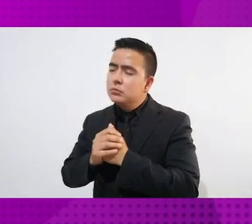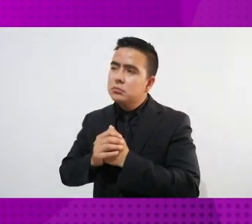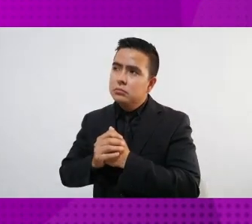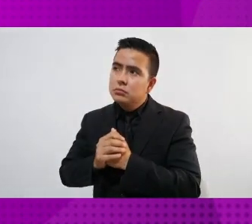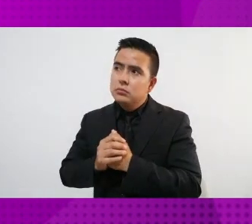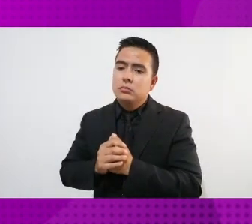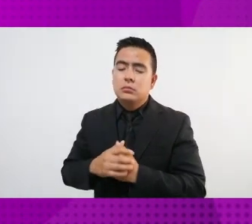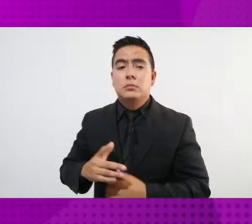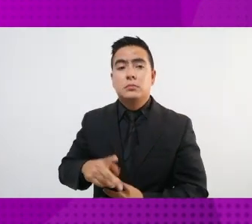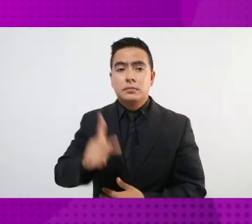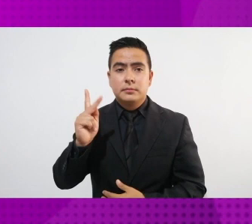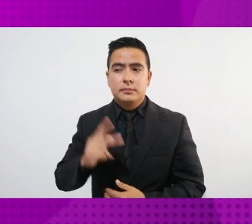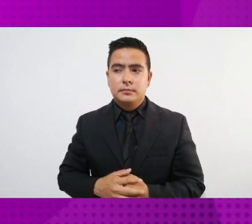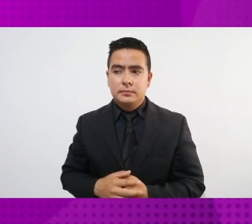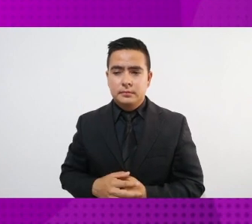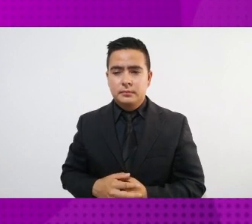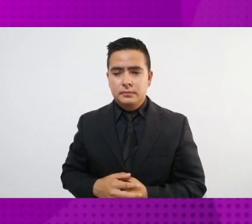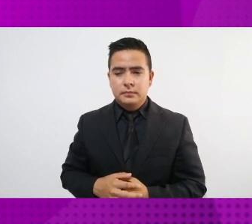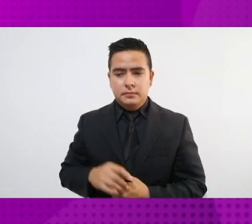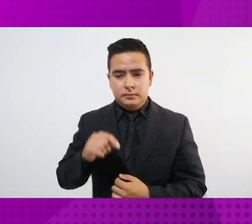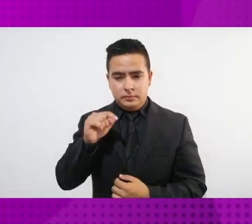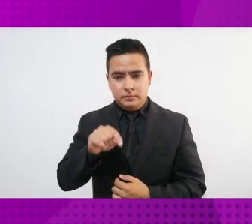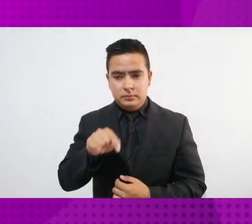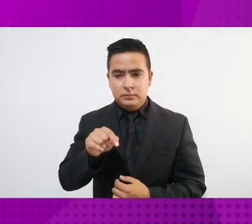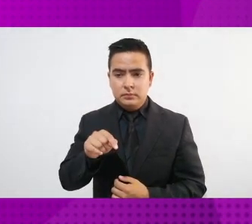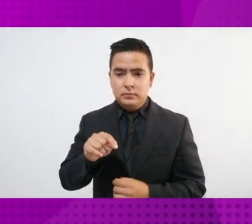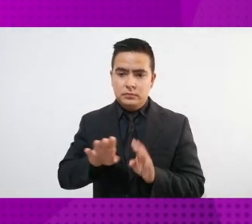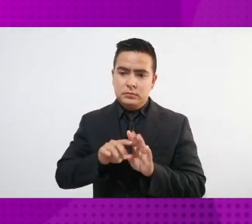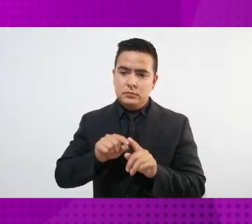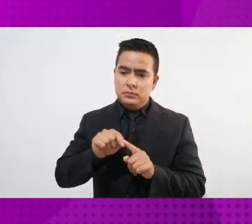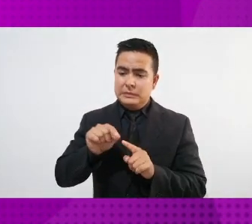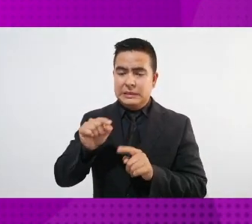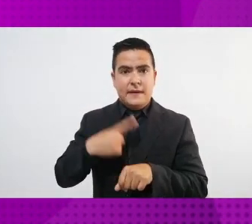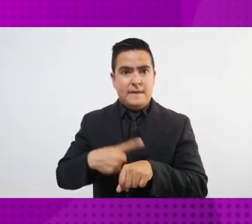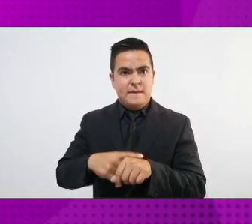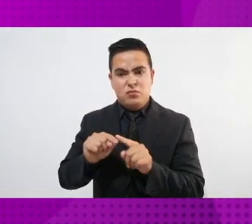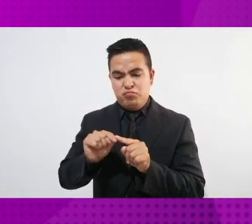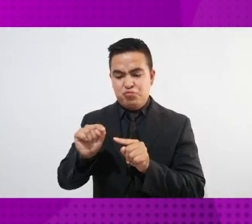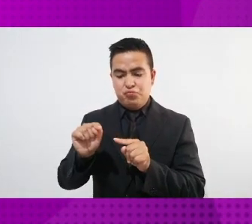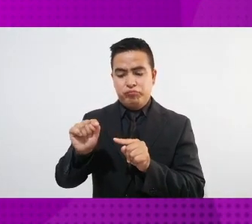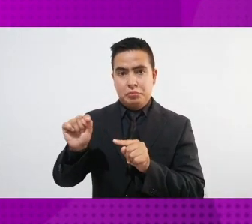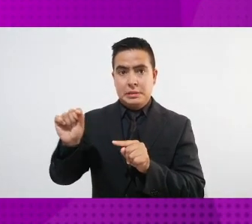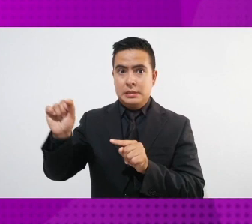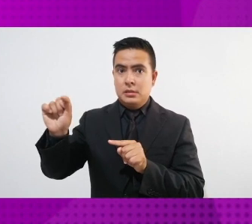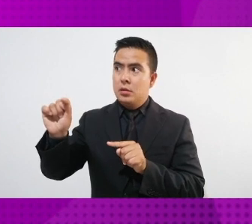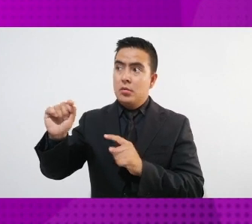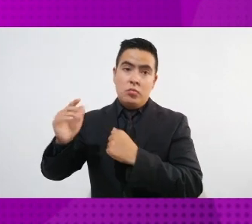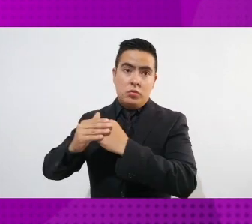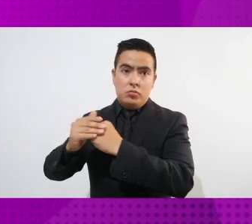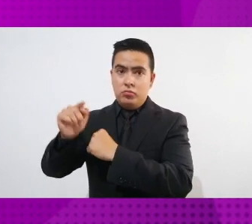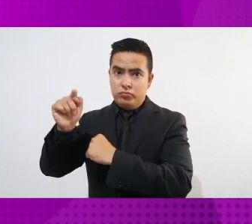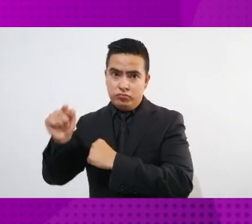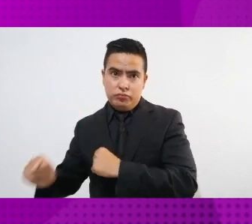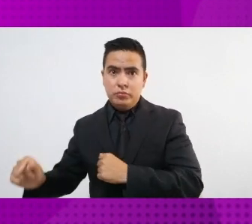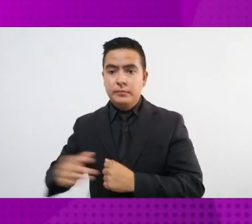sabemos es que necesariamente este pico va a tender a la baja en algún momento, ¿no? Y que entonces en los meses que vienen,